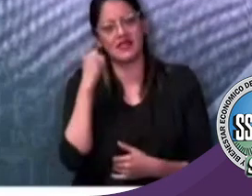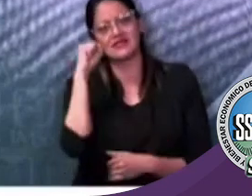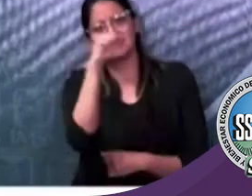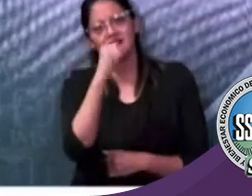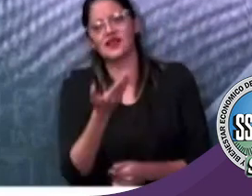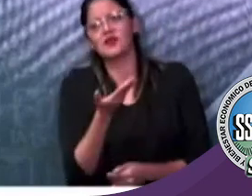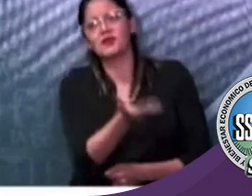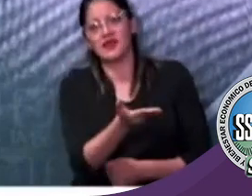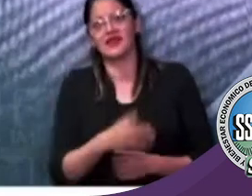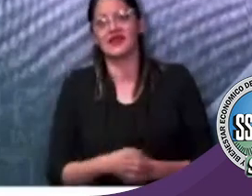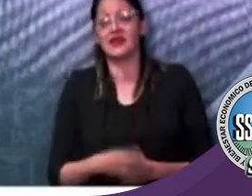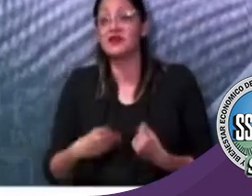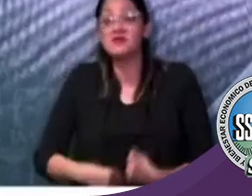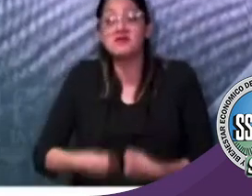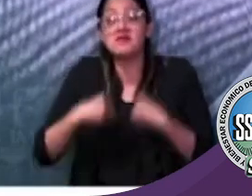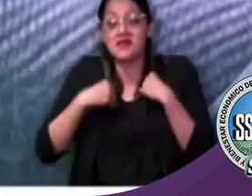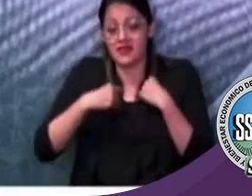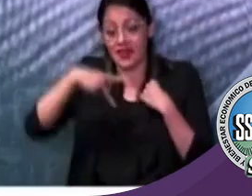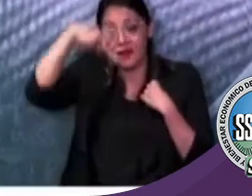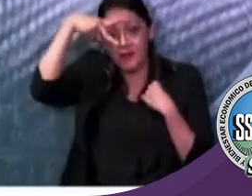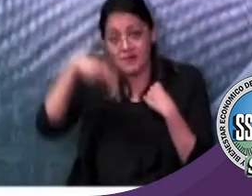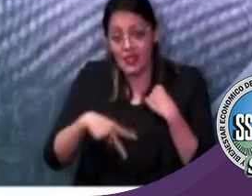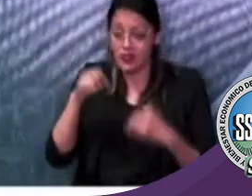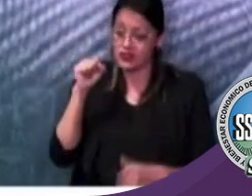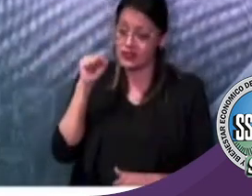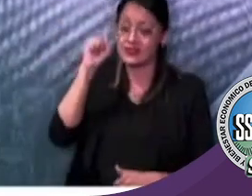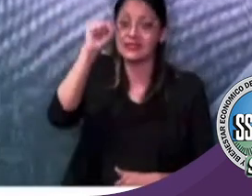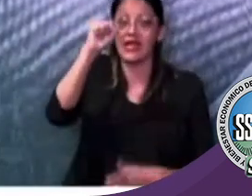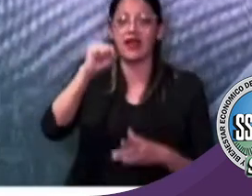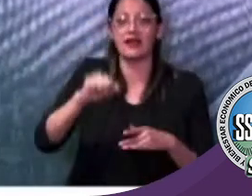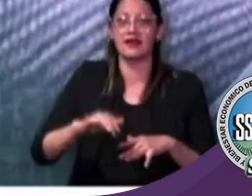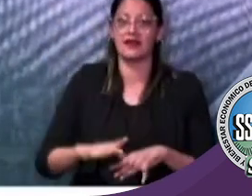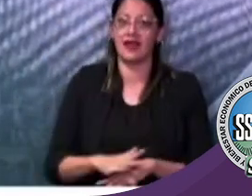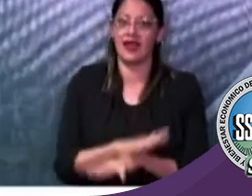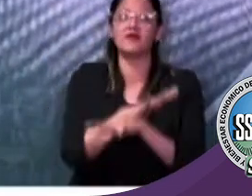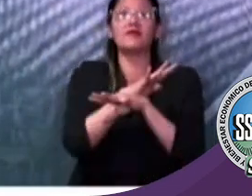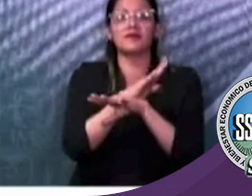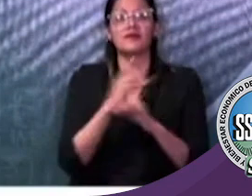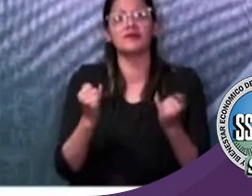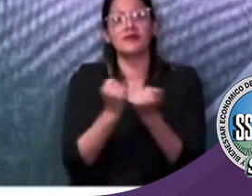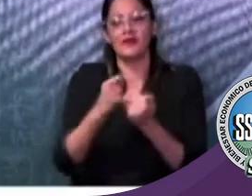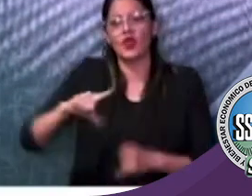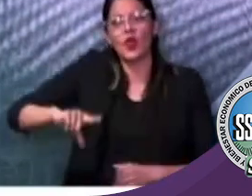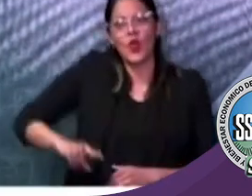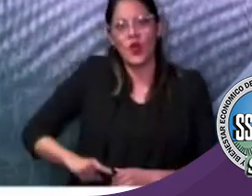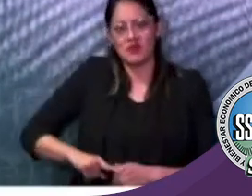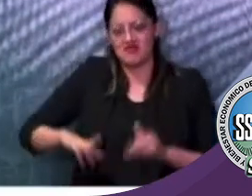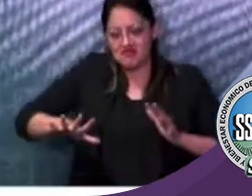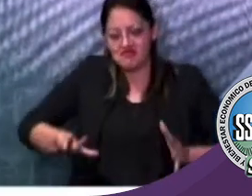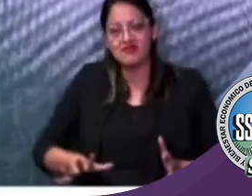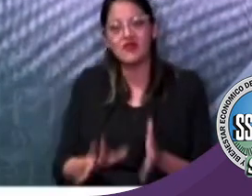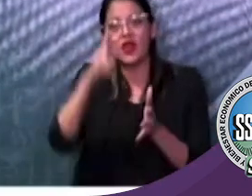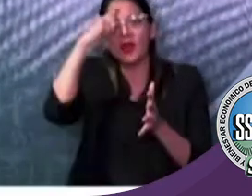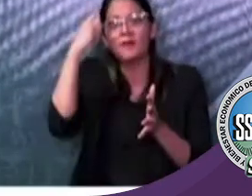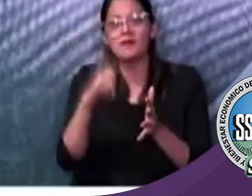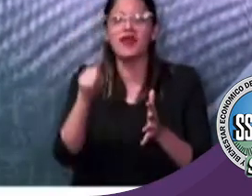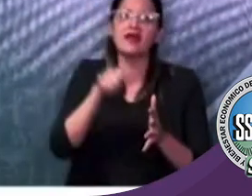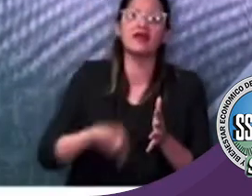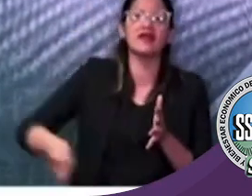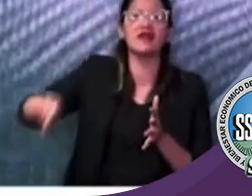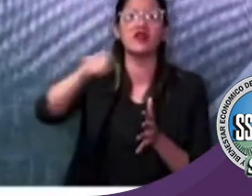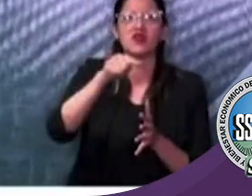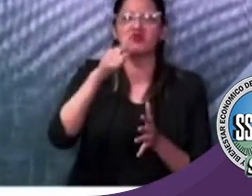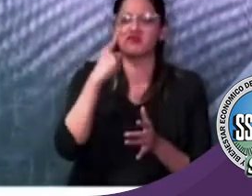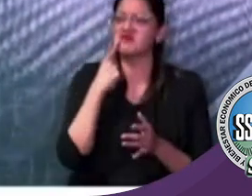vida sindical en México se ha transformado. El empuje de este gobierno por hacer del quehacer gremial